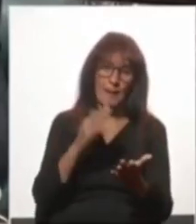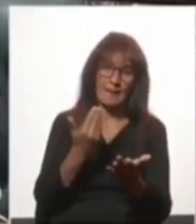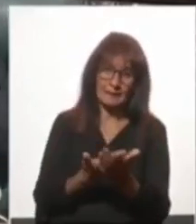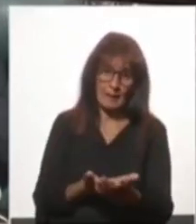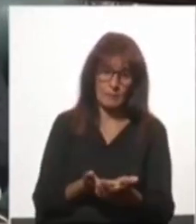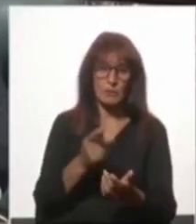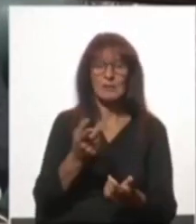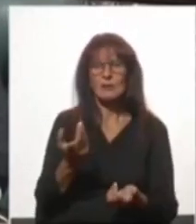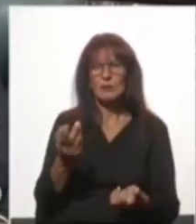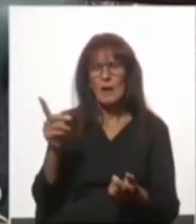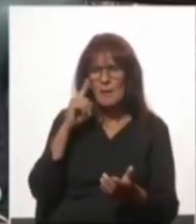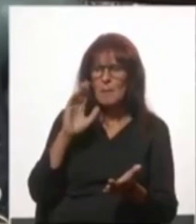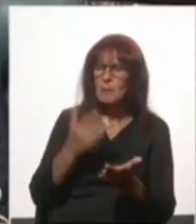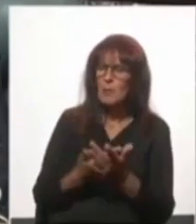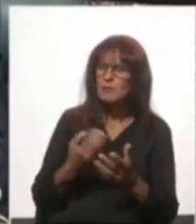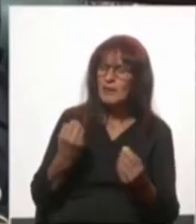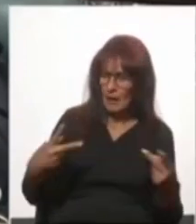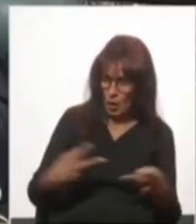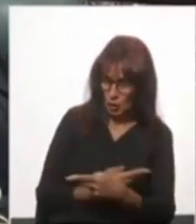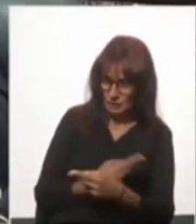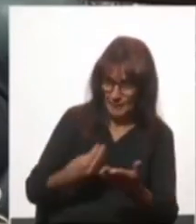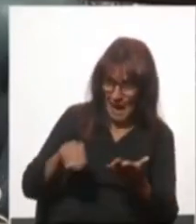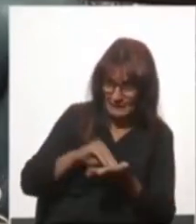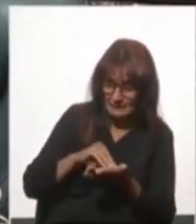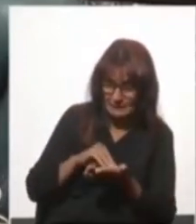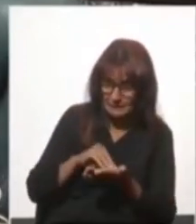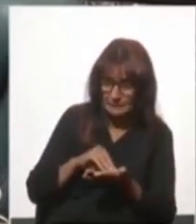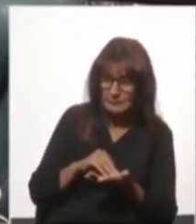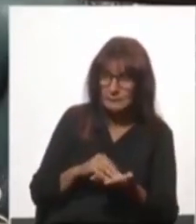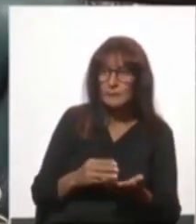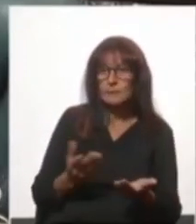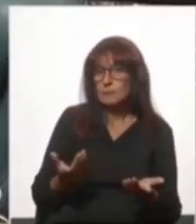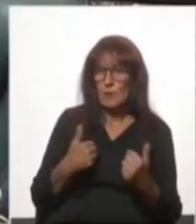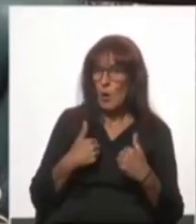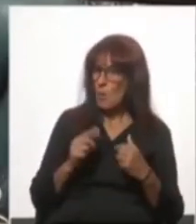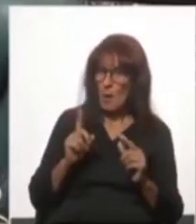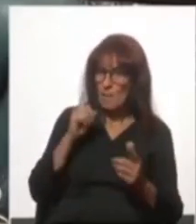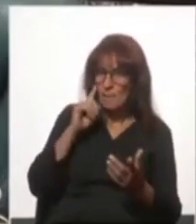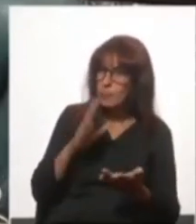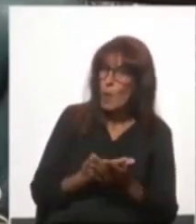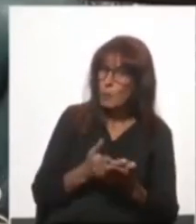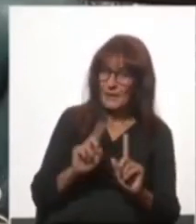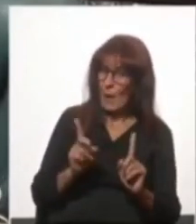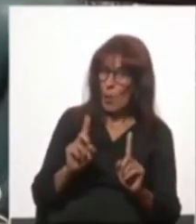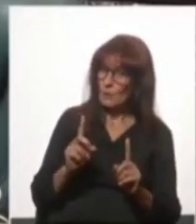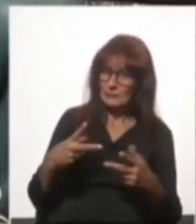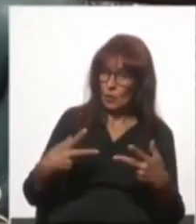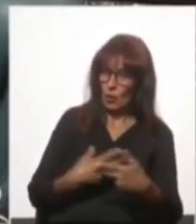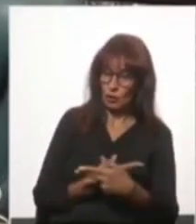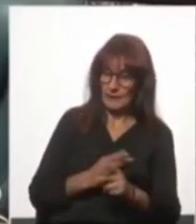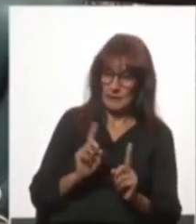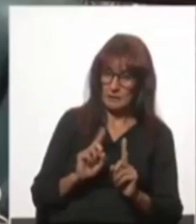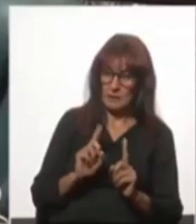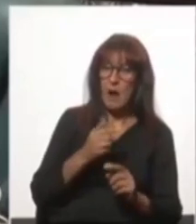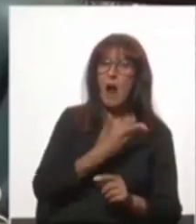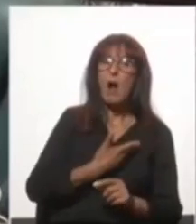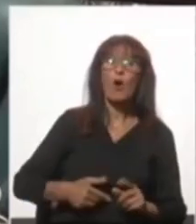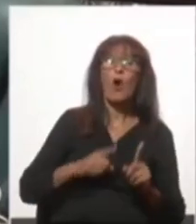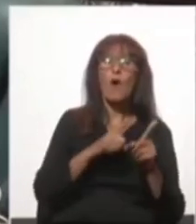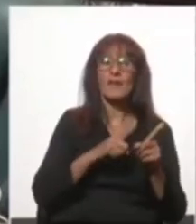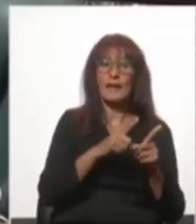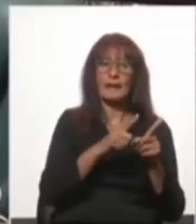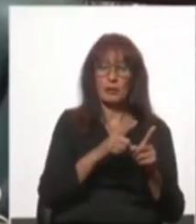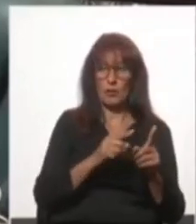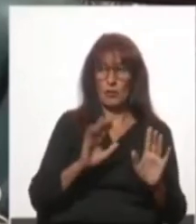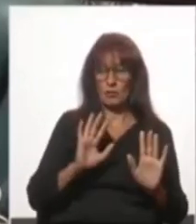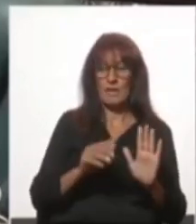entonces la propuesta ¿qué es? ¿Recortar más? Nuestra propuesta no es recortar más, va a ser la del gobierno, a partir de